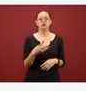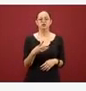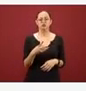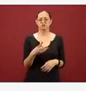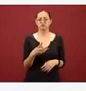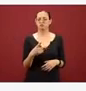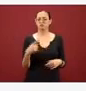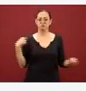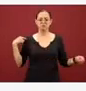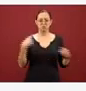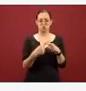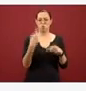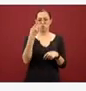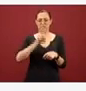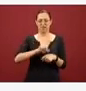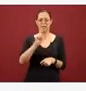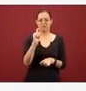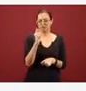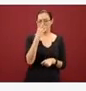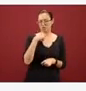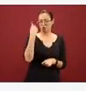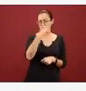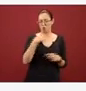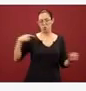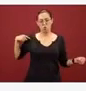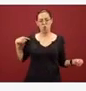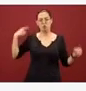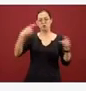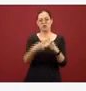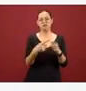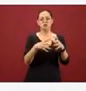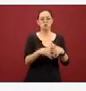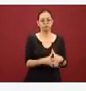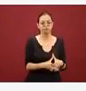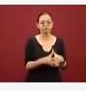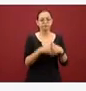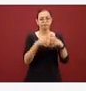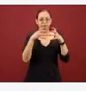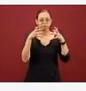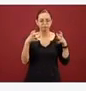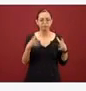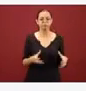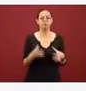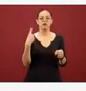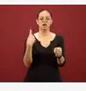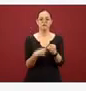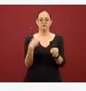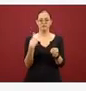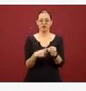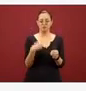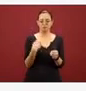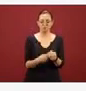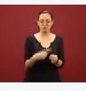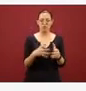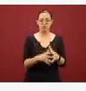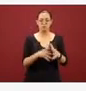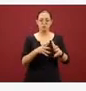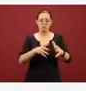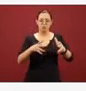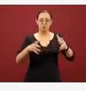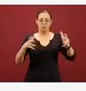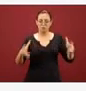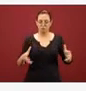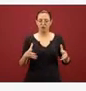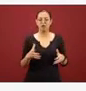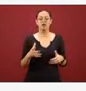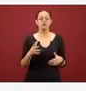de las últimas 24 horas, es decir, cómo se ha incrementado la carga de enfermedad, es decir, la cantidad de casos